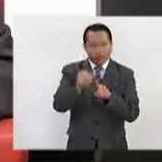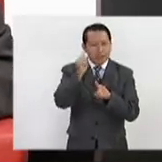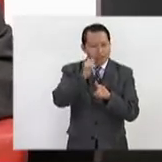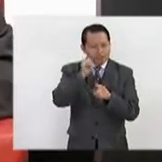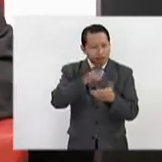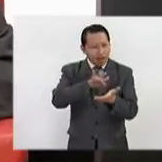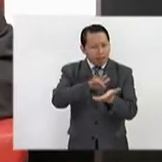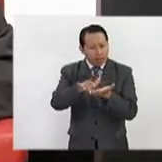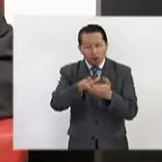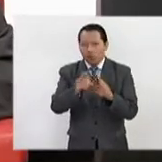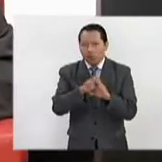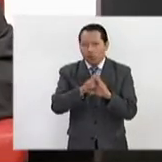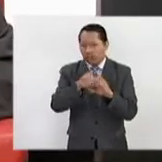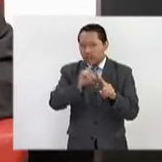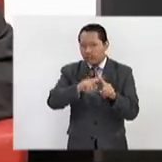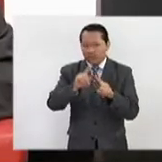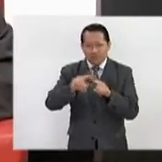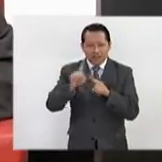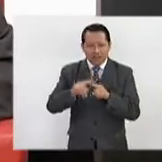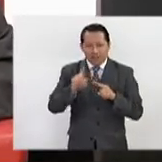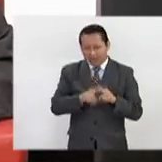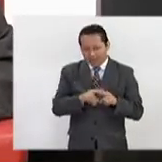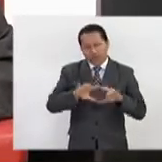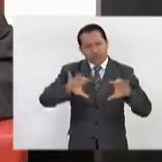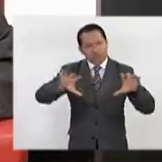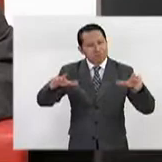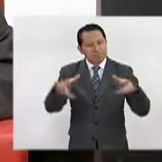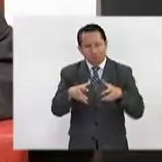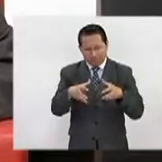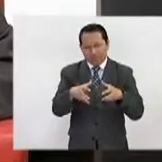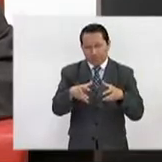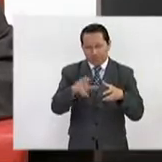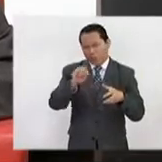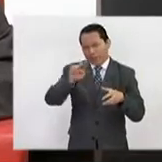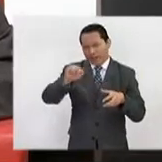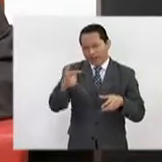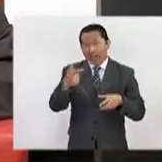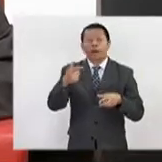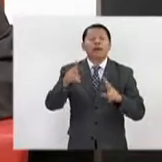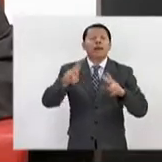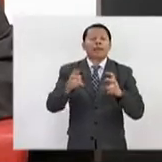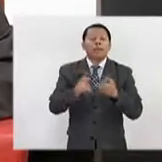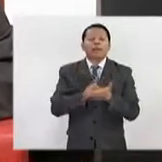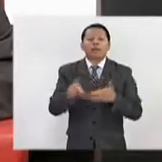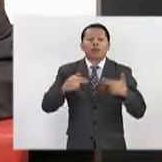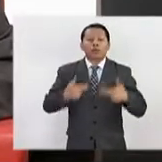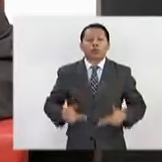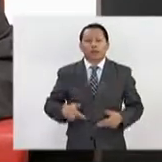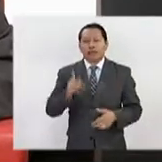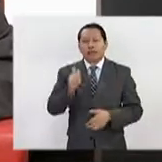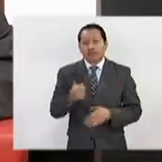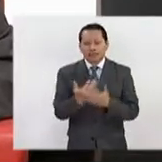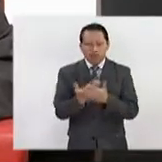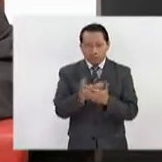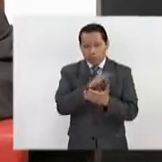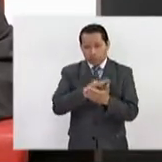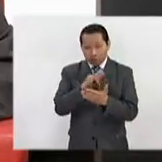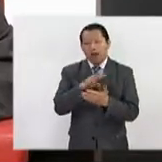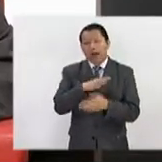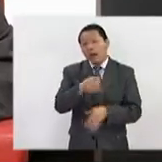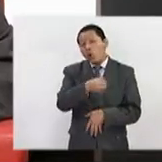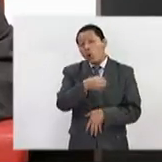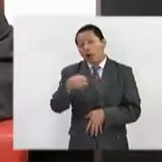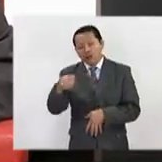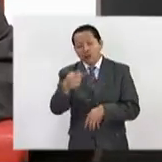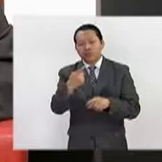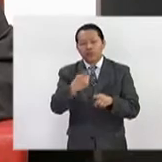trabajo de organizaciones no gubernamentales. Sin embargo, en temas de derechos humanos lo que se esperaría es que las organizaciones sean